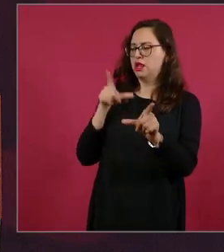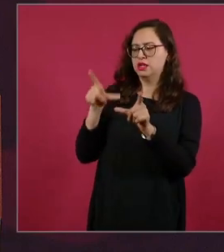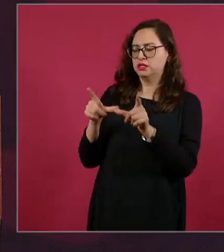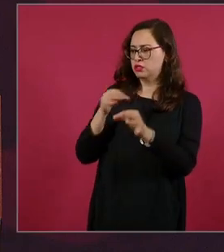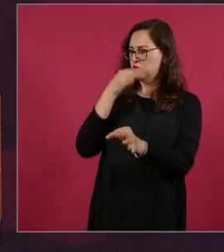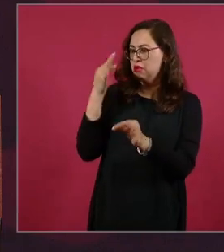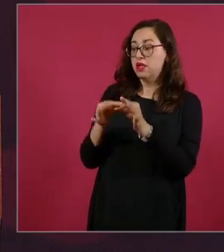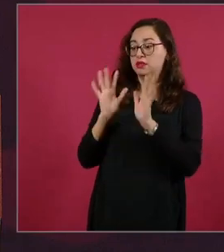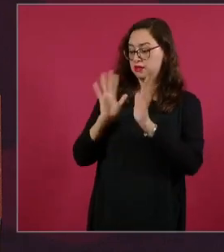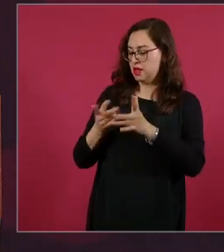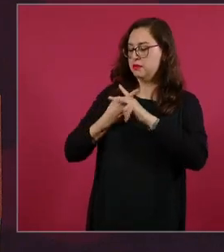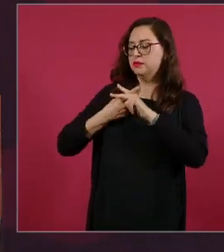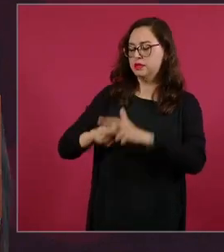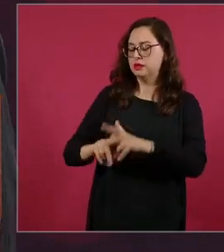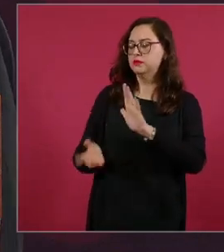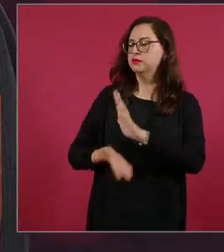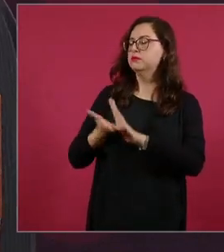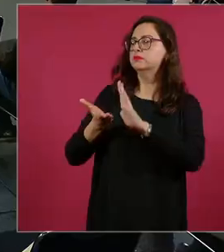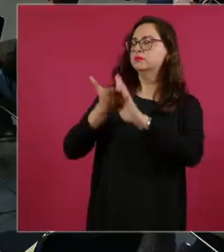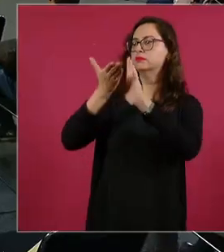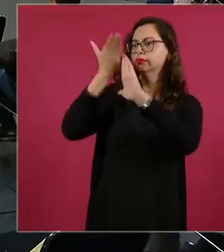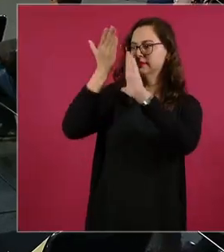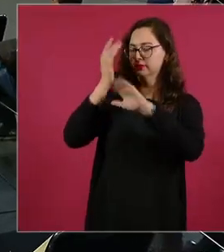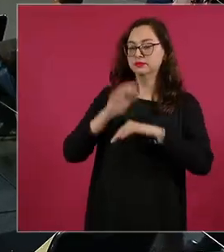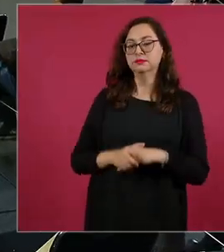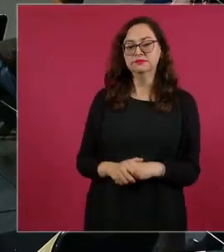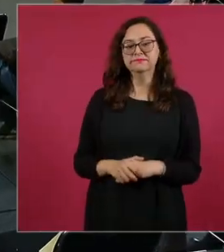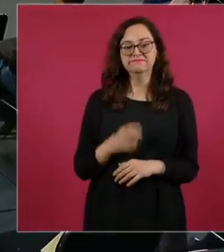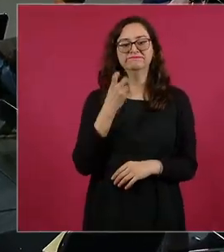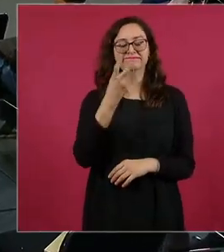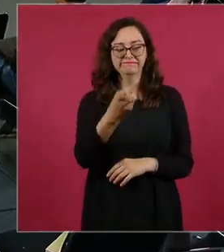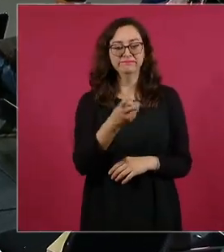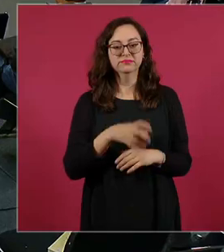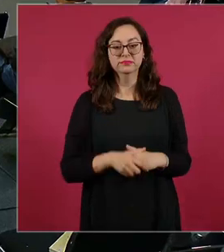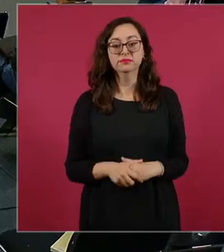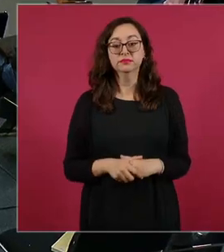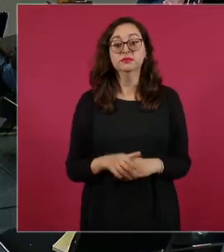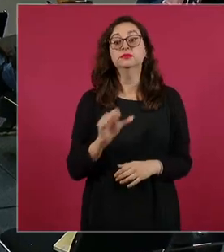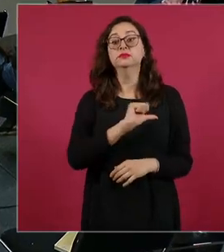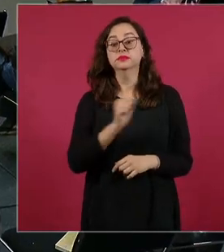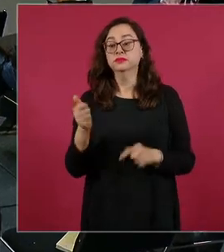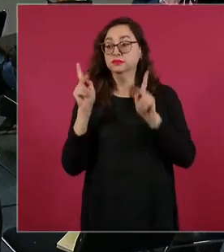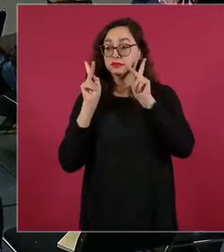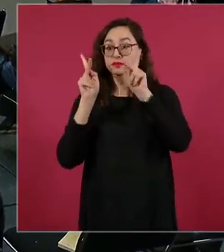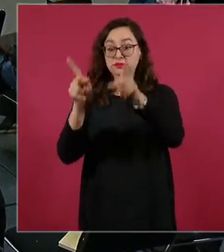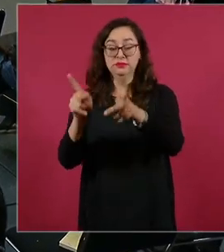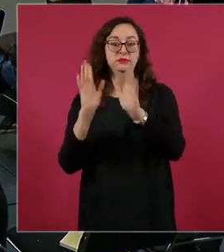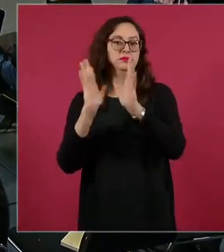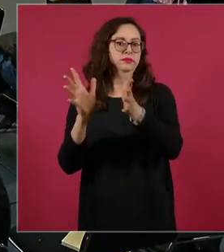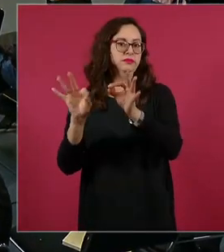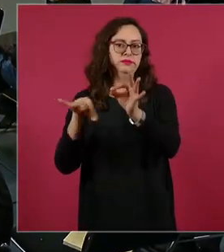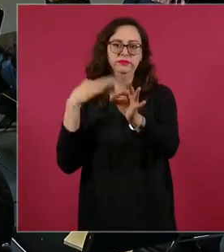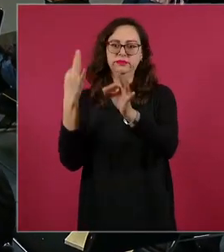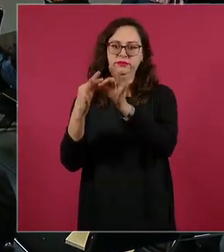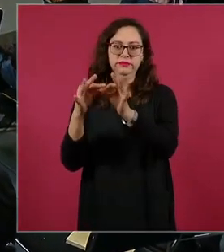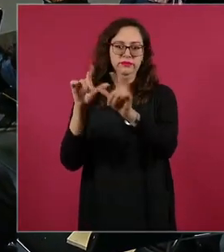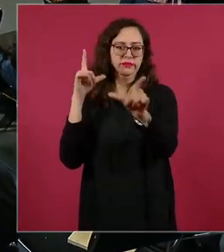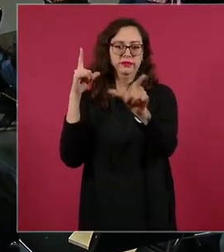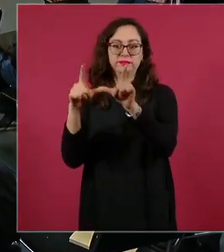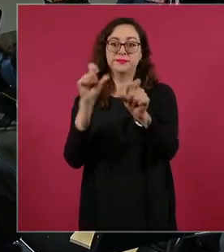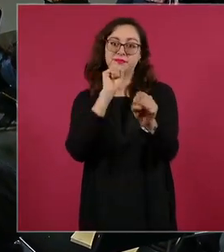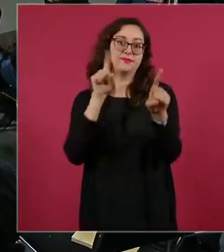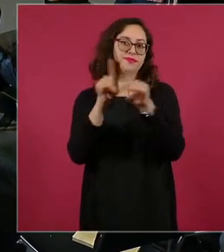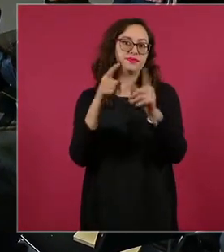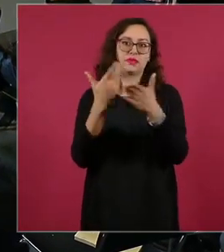organizaciones si entonces eso es les voy a mostrar uno que ya terminamos que nos lo dejaron así